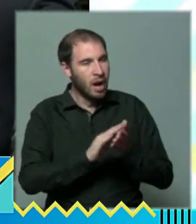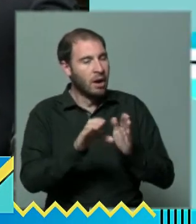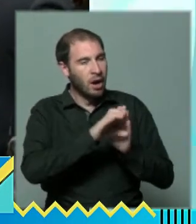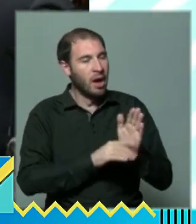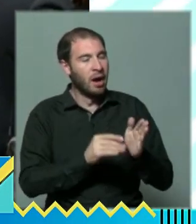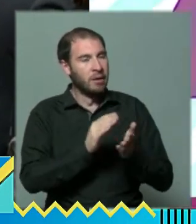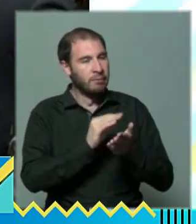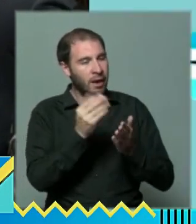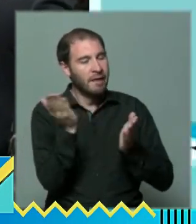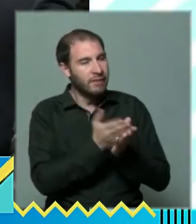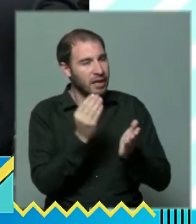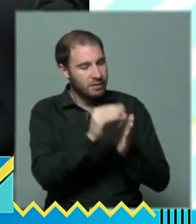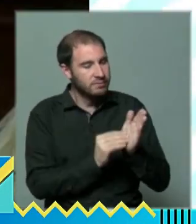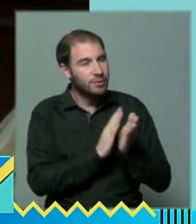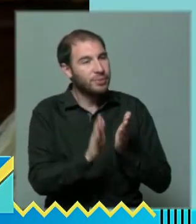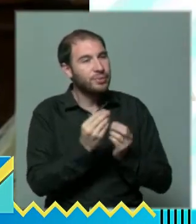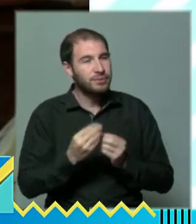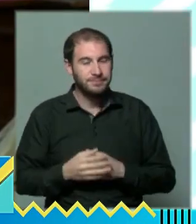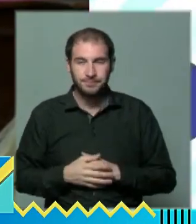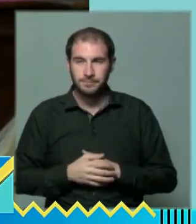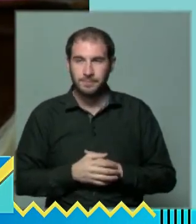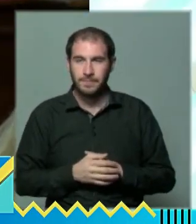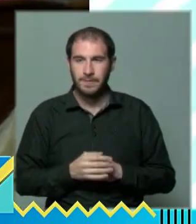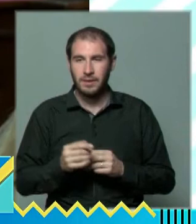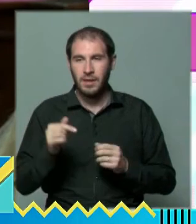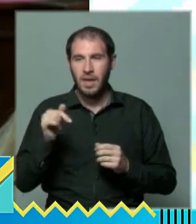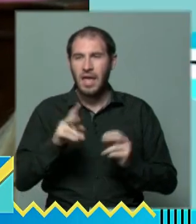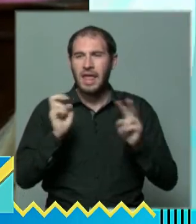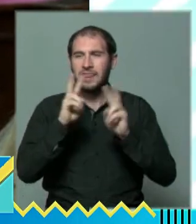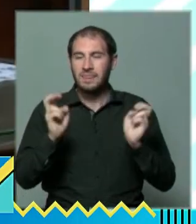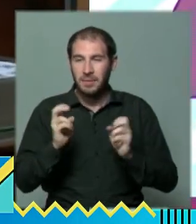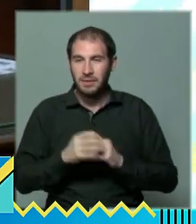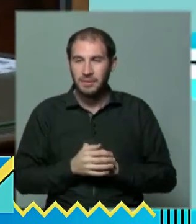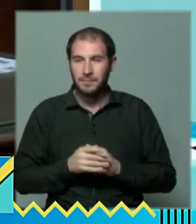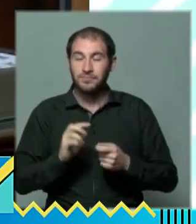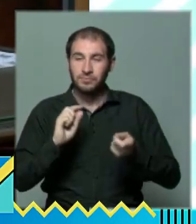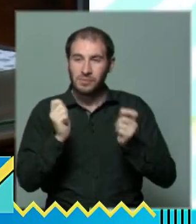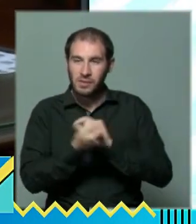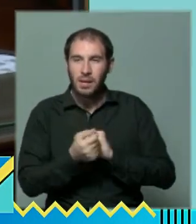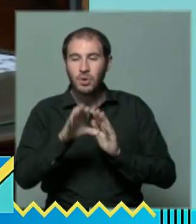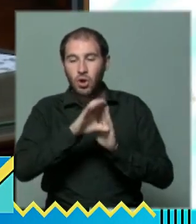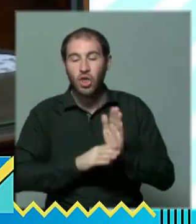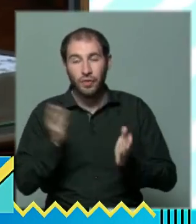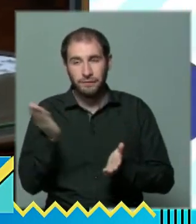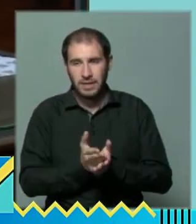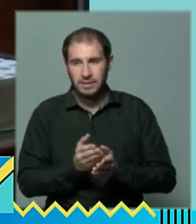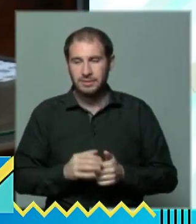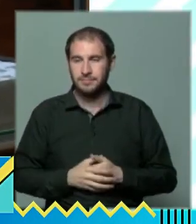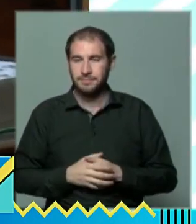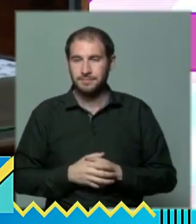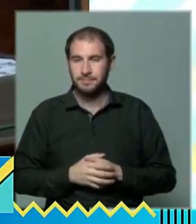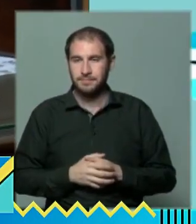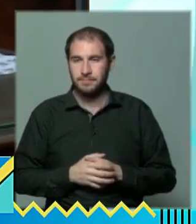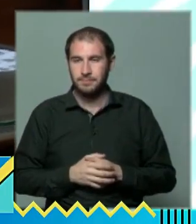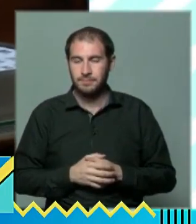el código de faltas. Sí, en lo que se refiere al tema de la modificación del código de falta tiene que ver con